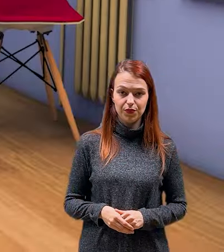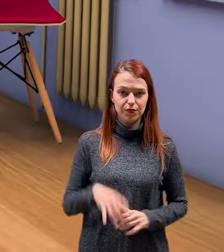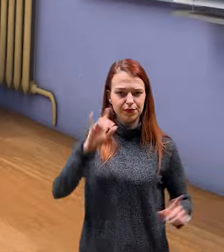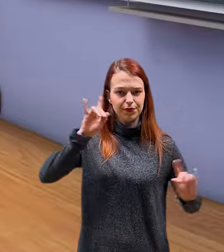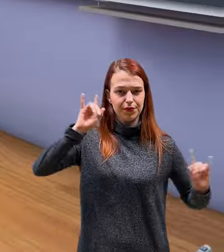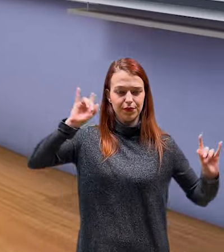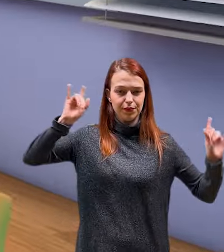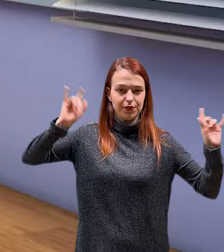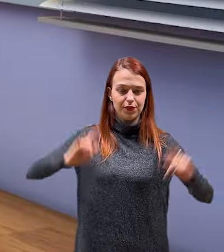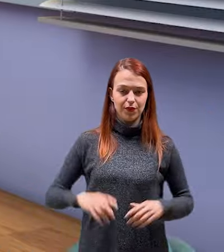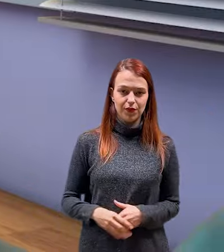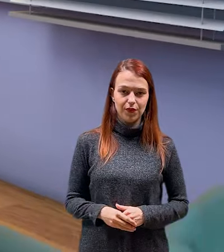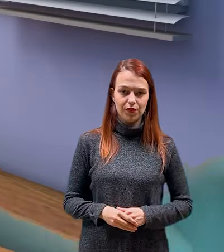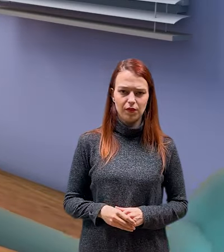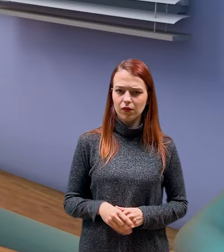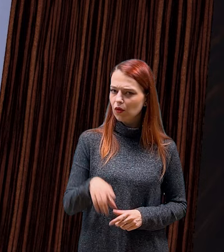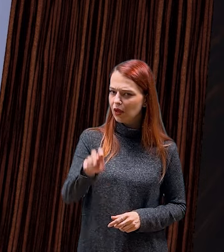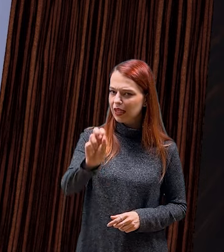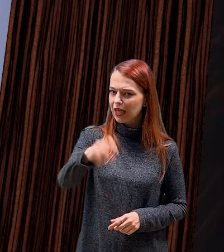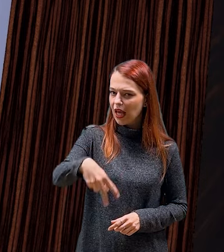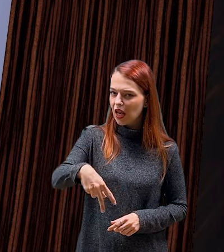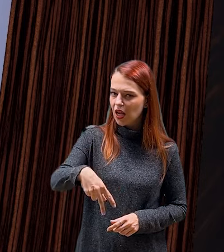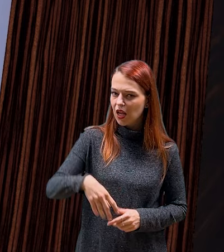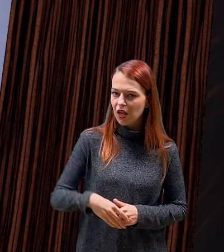¿Eh? ¿Eh? ¿Quién eres?